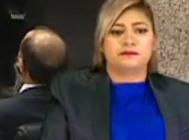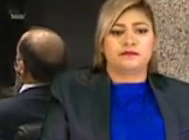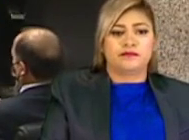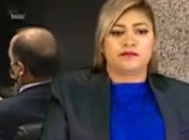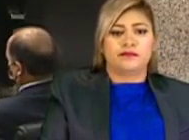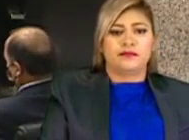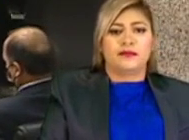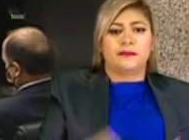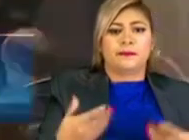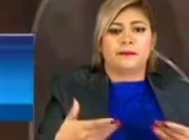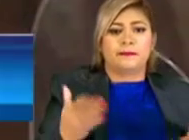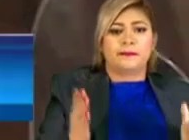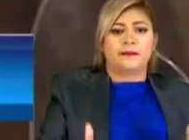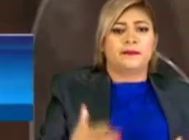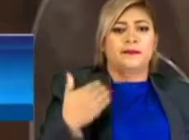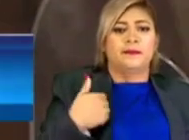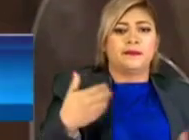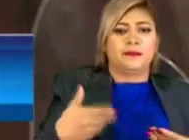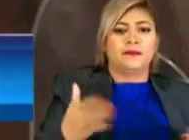Panameñas y panameños,